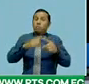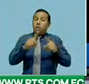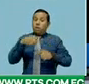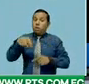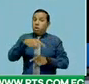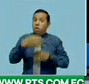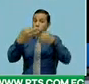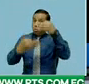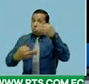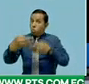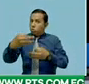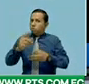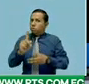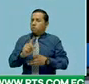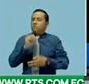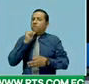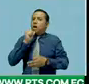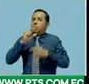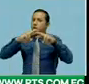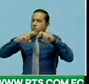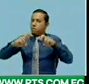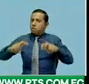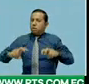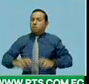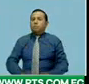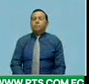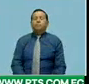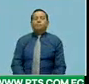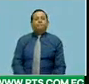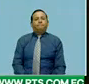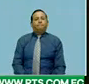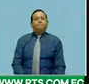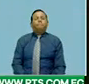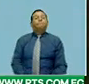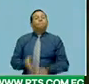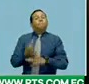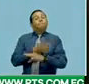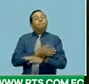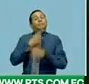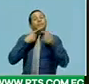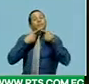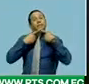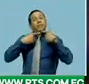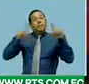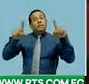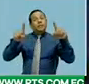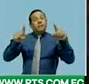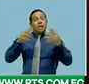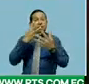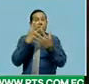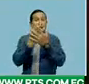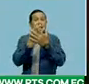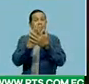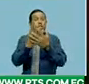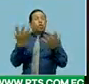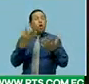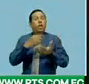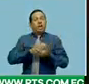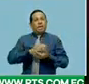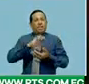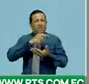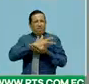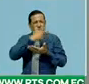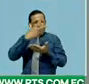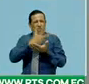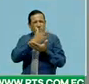ser juzgados. La alarma de un amotinamiento en la etapa de mínima seguridad de la cárcel de Cotopaxi se activó el pasado